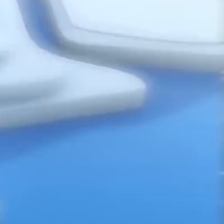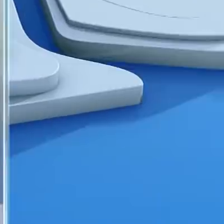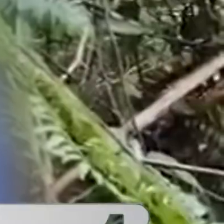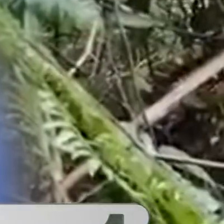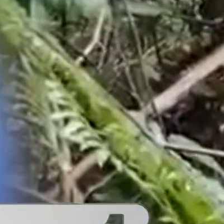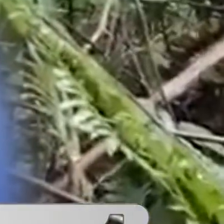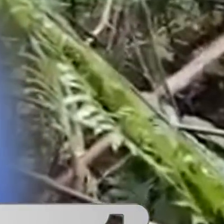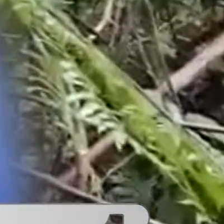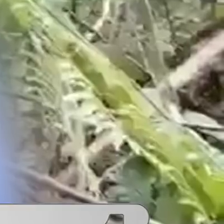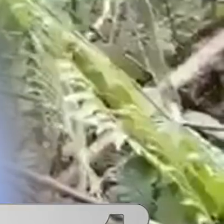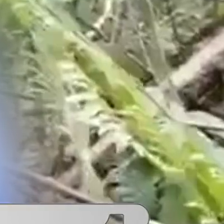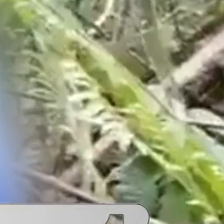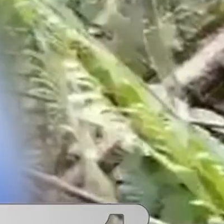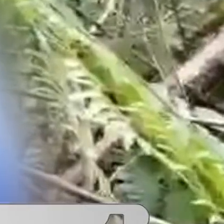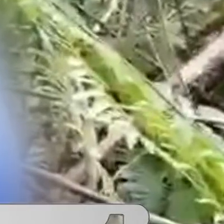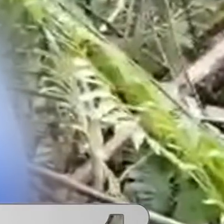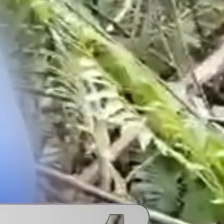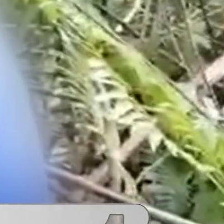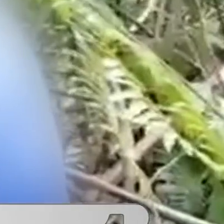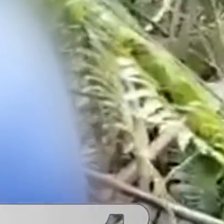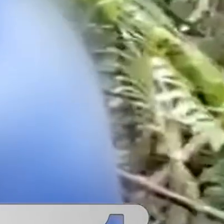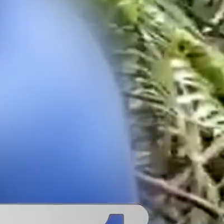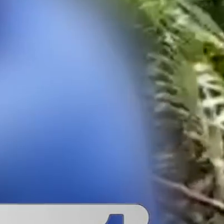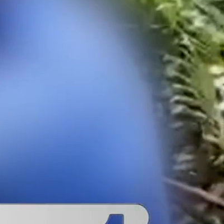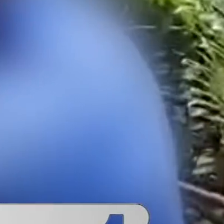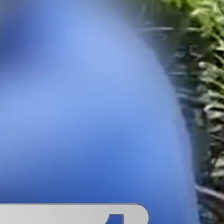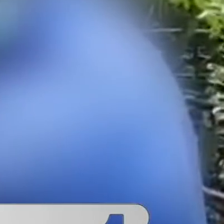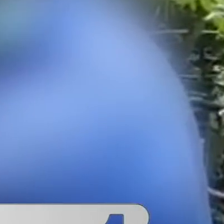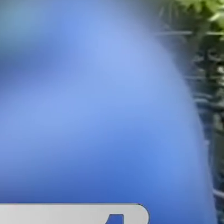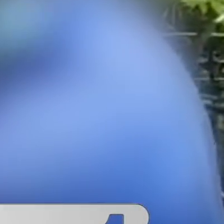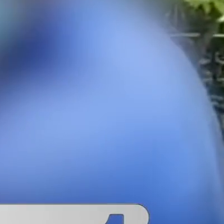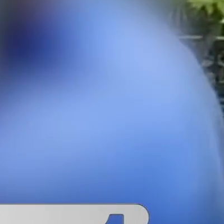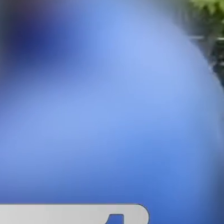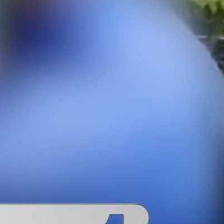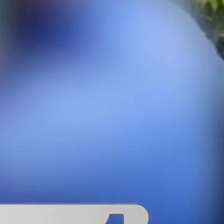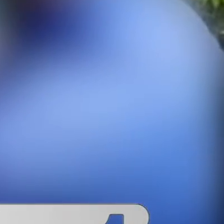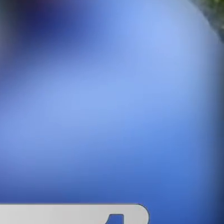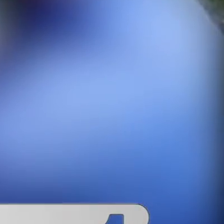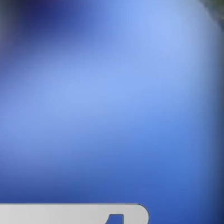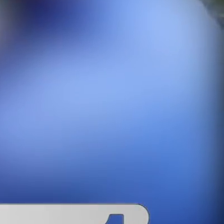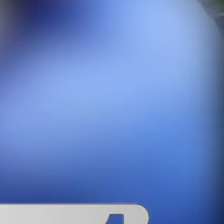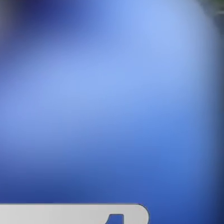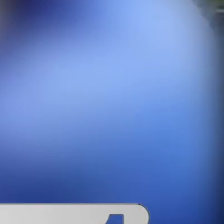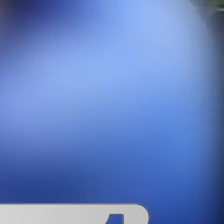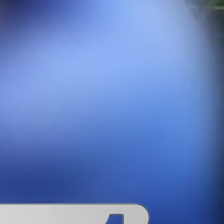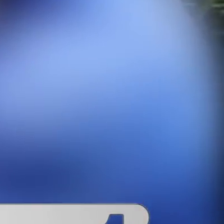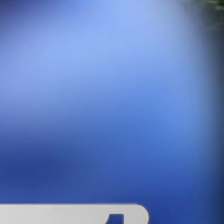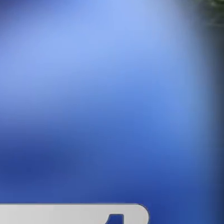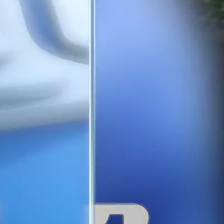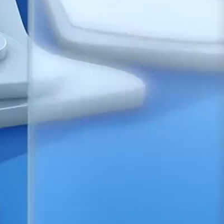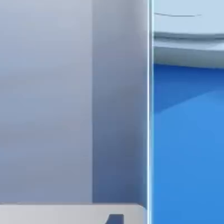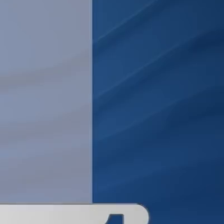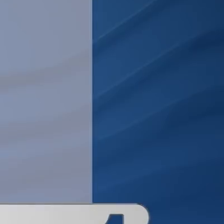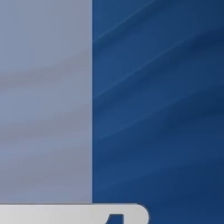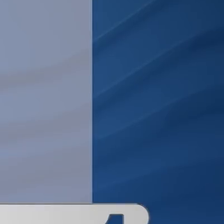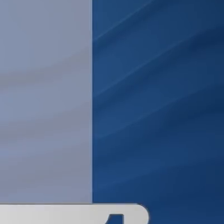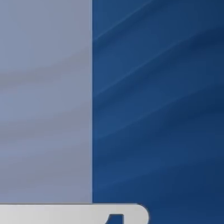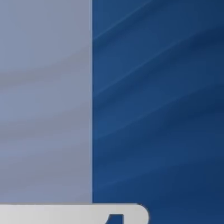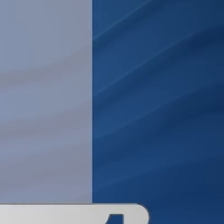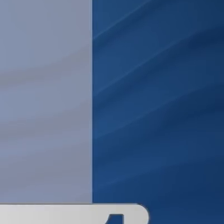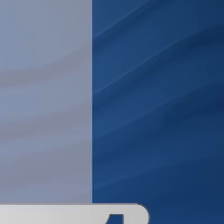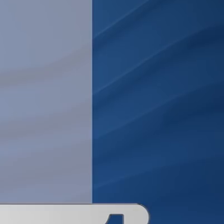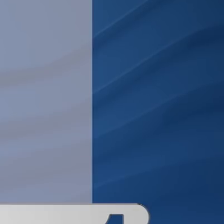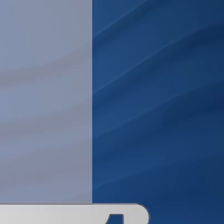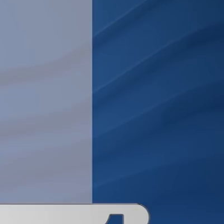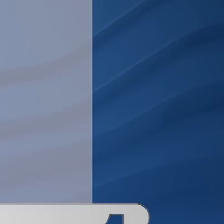escolar. Dramática búsqueda de cuerpo de soldado asesinado por disidencias de las FARC. Hombre quema